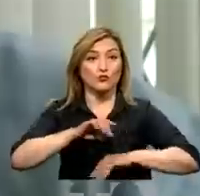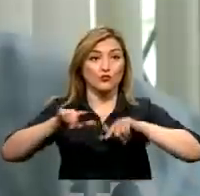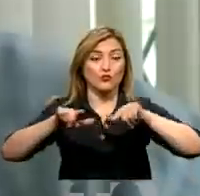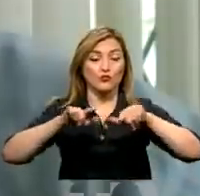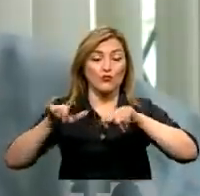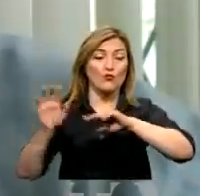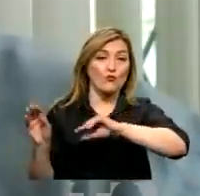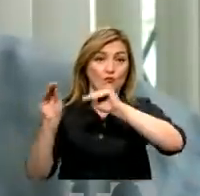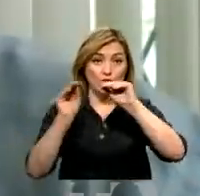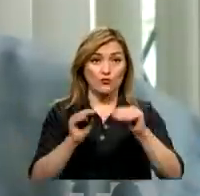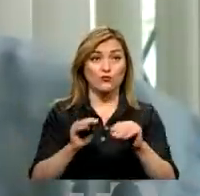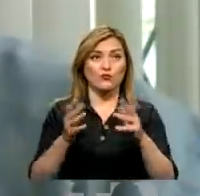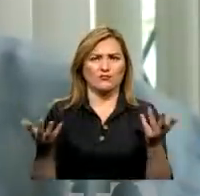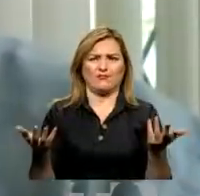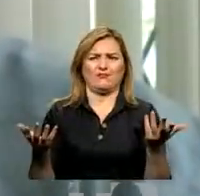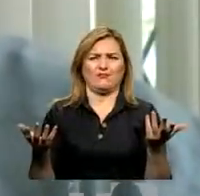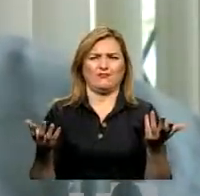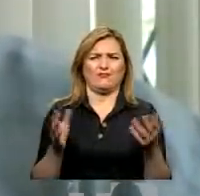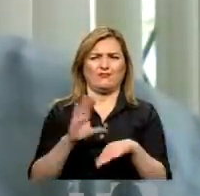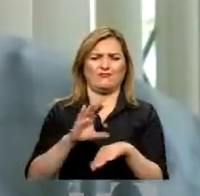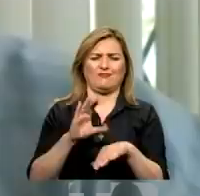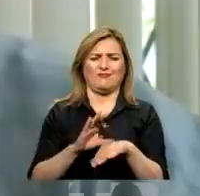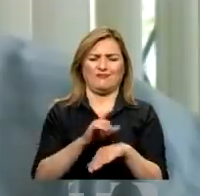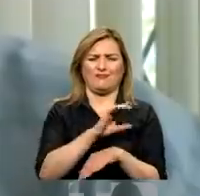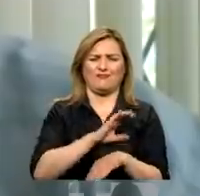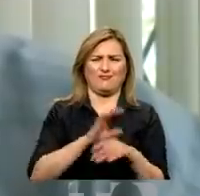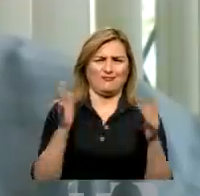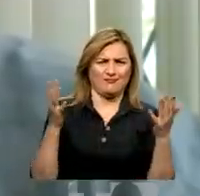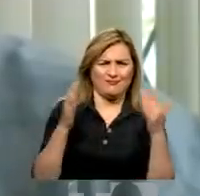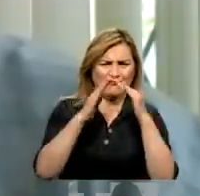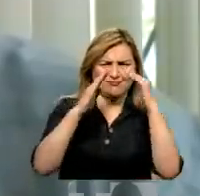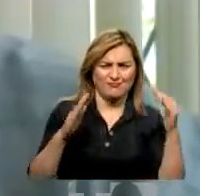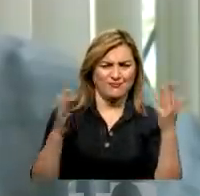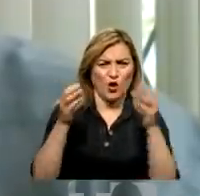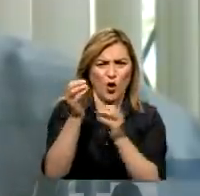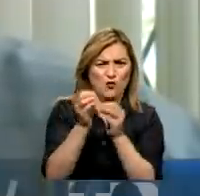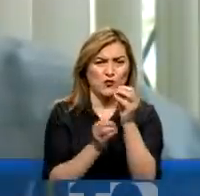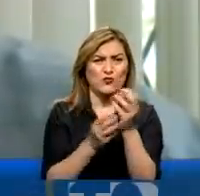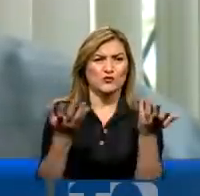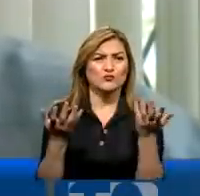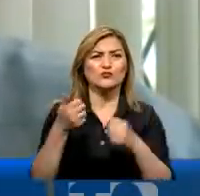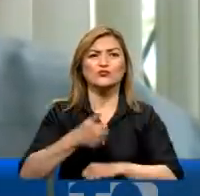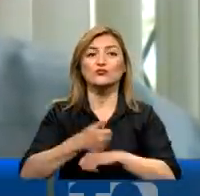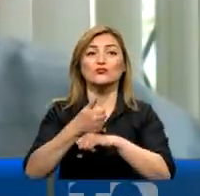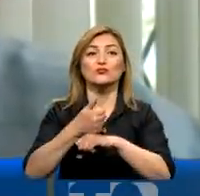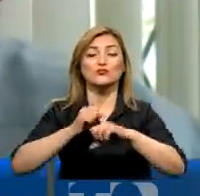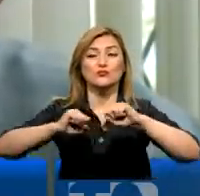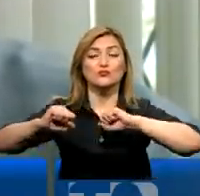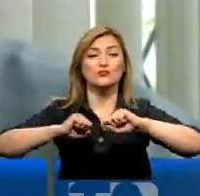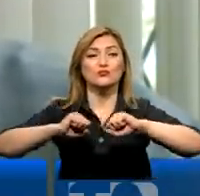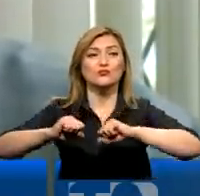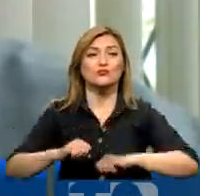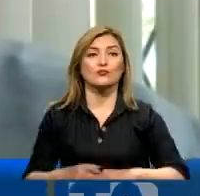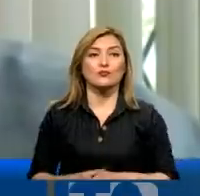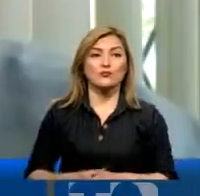Se quita el contenido del centro. Y es el contenido de tener un edificio donde que van a ser oficinas de comisarías y de trámites de